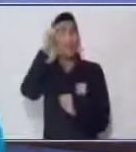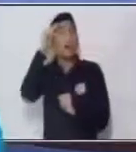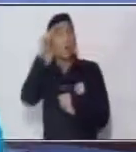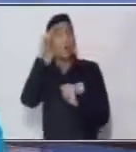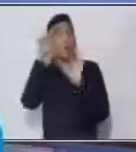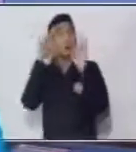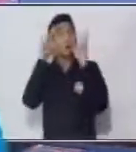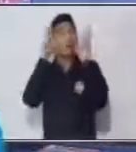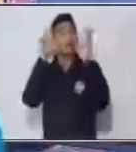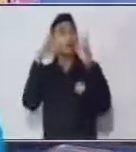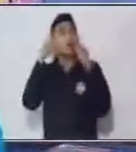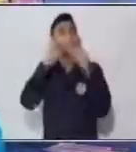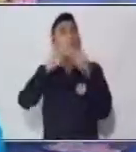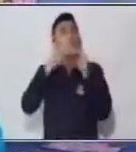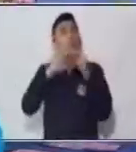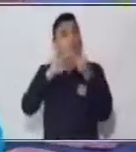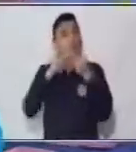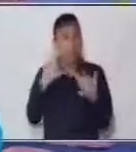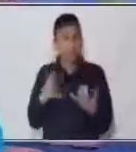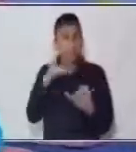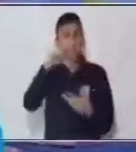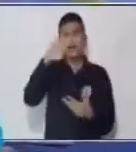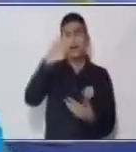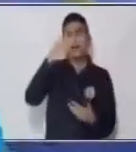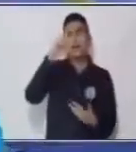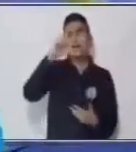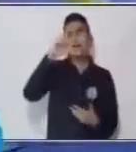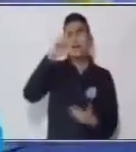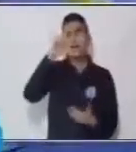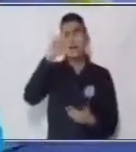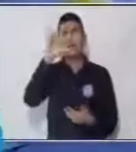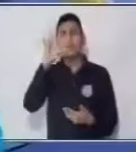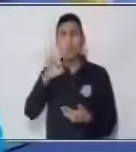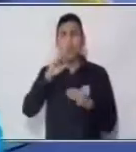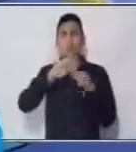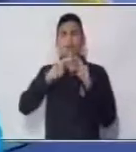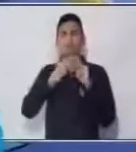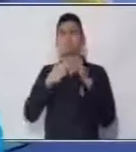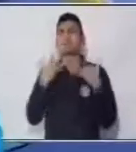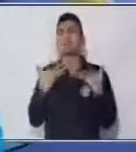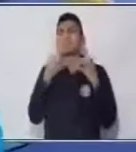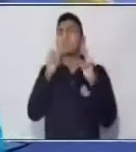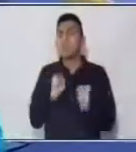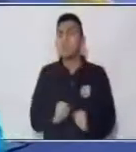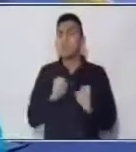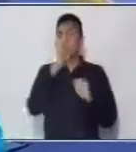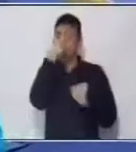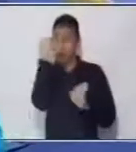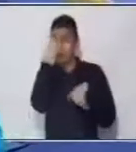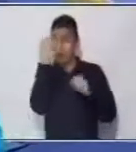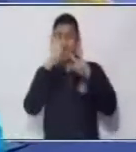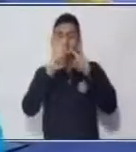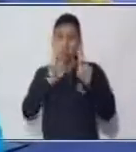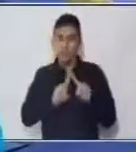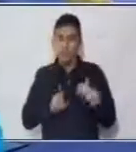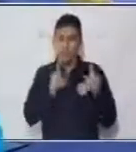matemático. El cálculo matemático se puede trabajar de diferentes maneras. Se puede trabajar